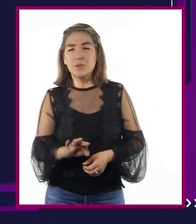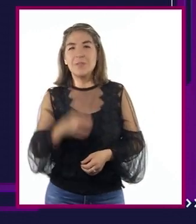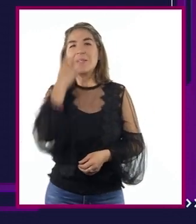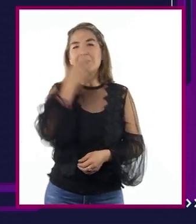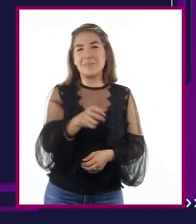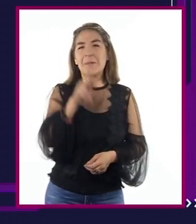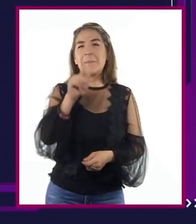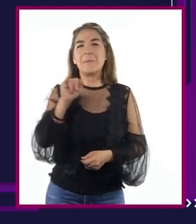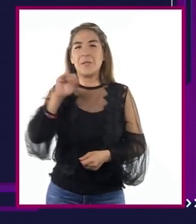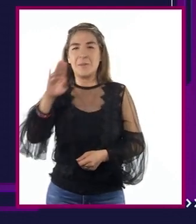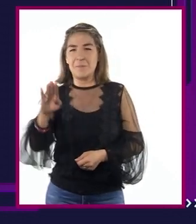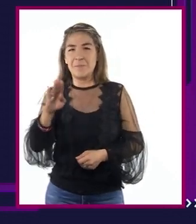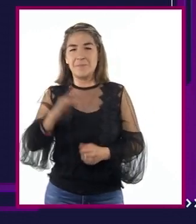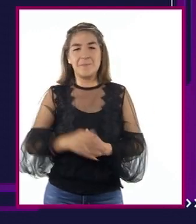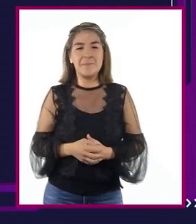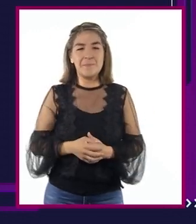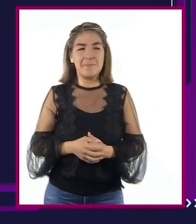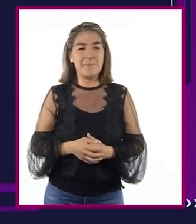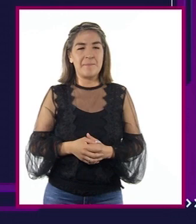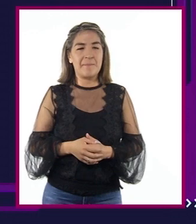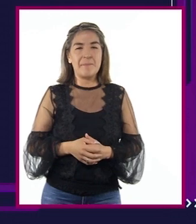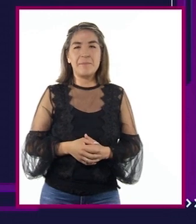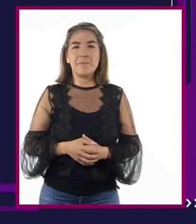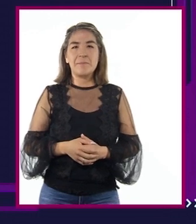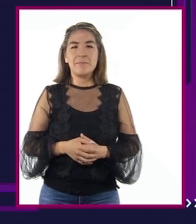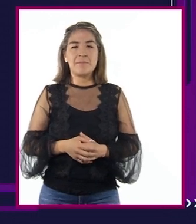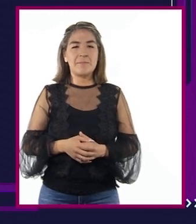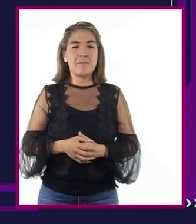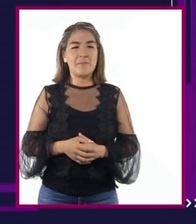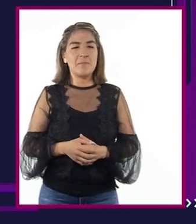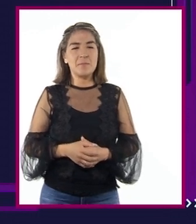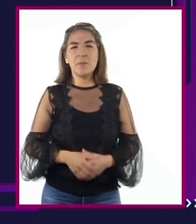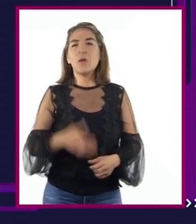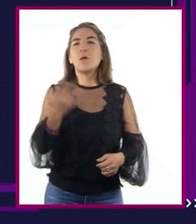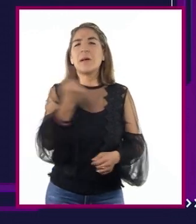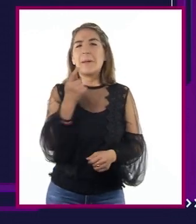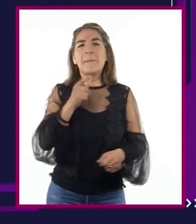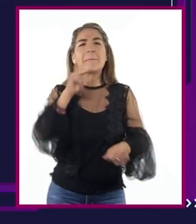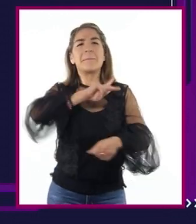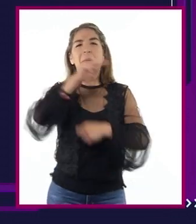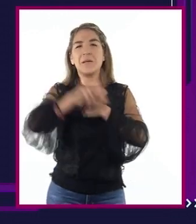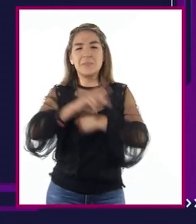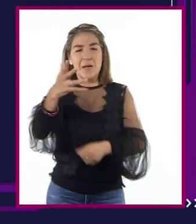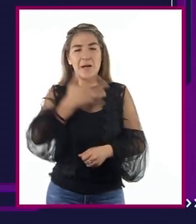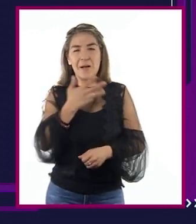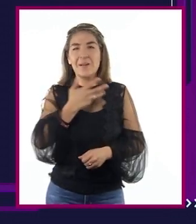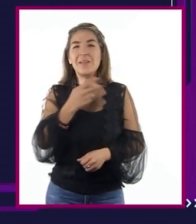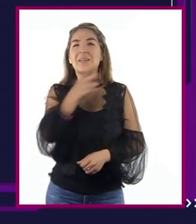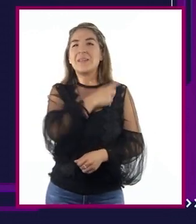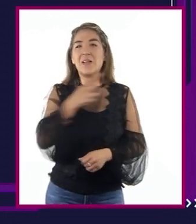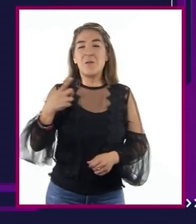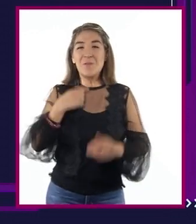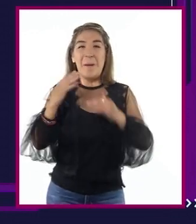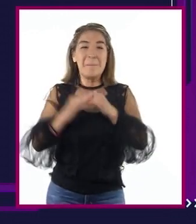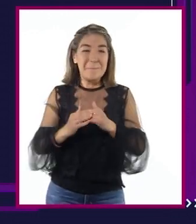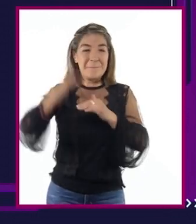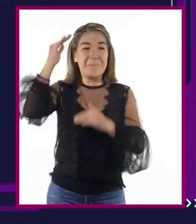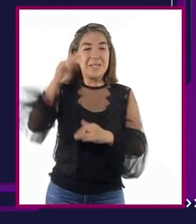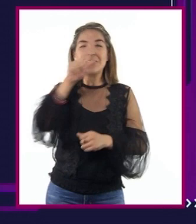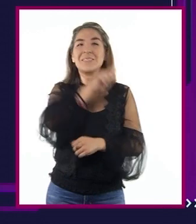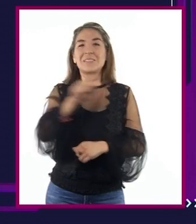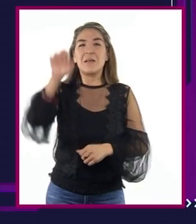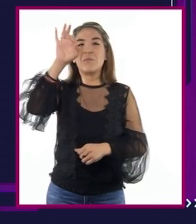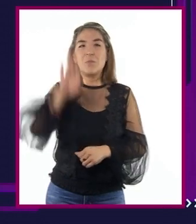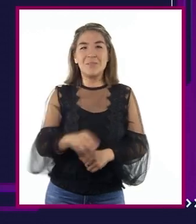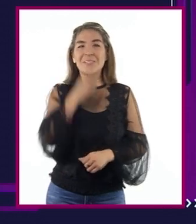del Producto Interno Bruto. ¿Qué país tiene una deuda pública superior al 100%